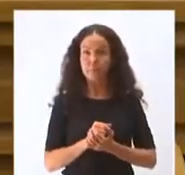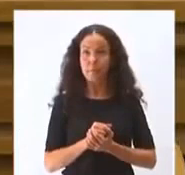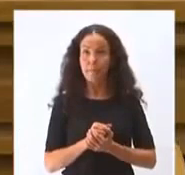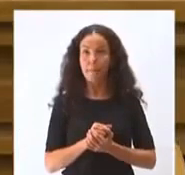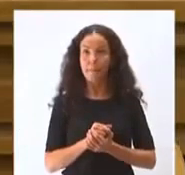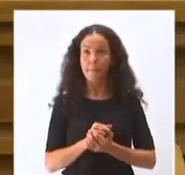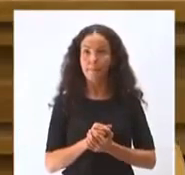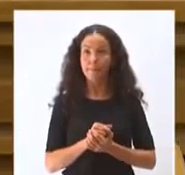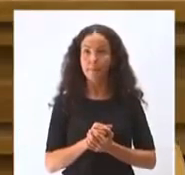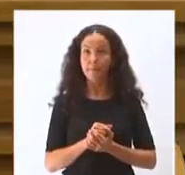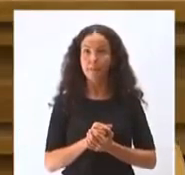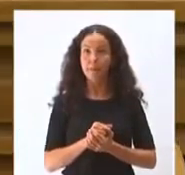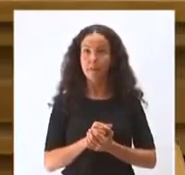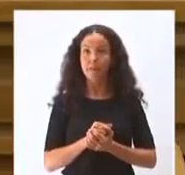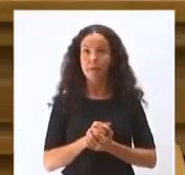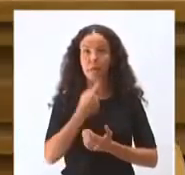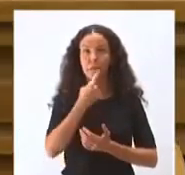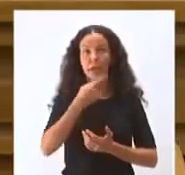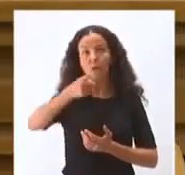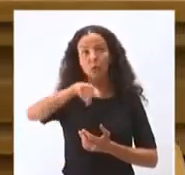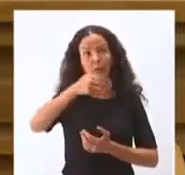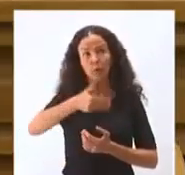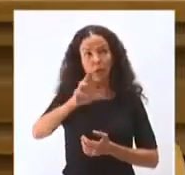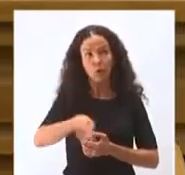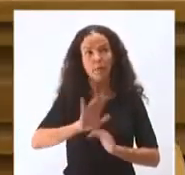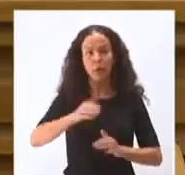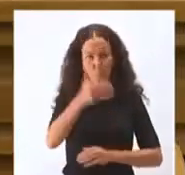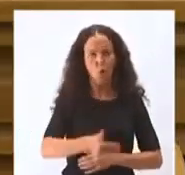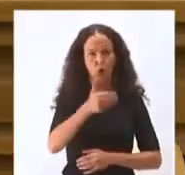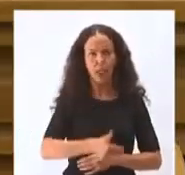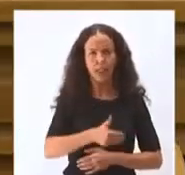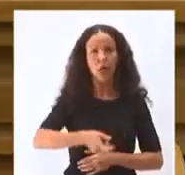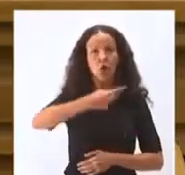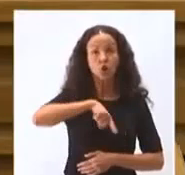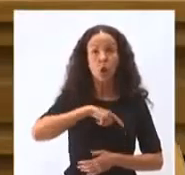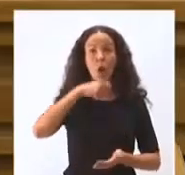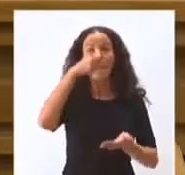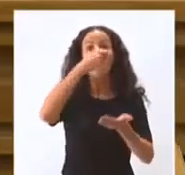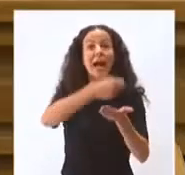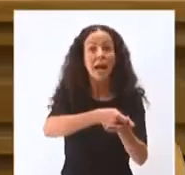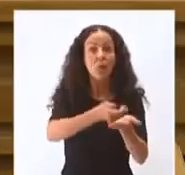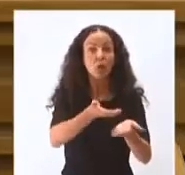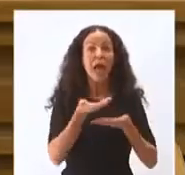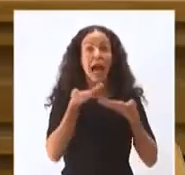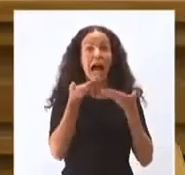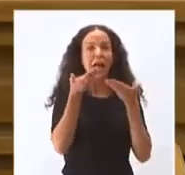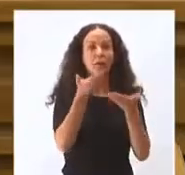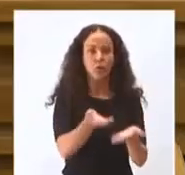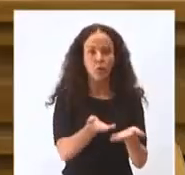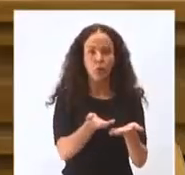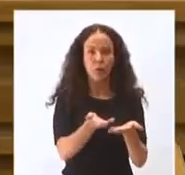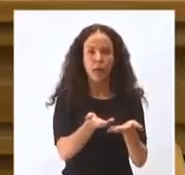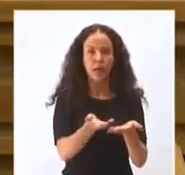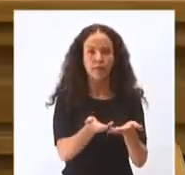dirán ustedes que tiene muchísima pagamos la ayuda al que solo tiene esto de la